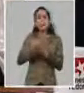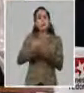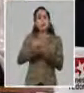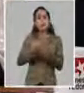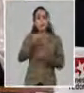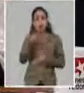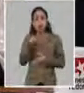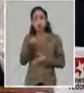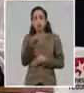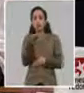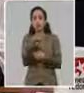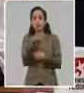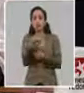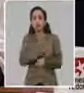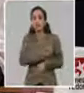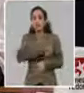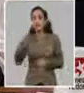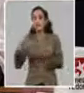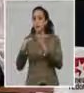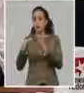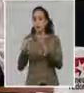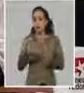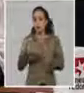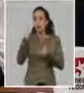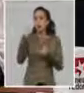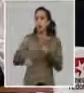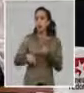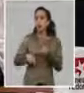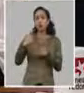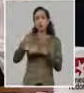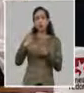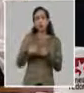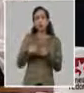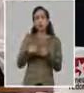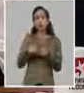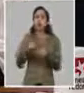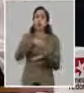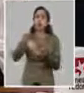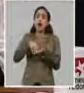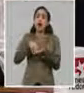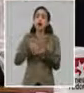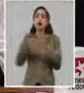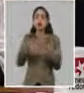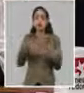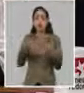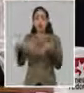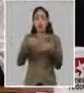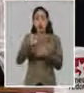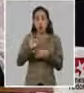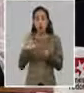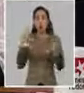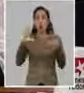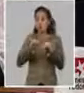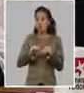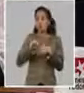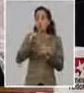llevar. Se han ido incorporando otros productos. Las unidades además funcionan hasta las 8 de la noche. Y nosotros seguimos evaluando,